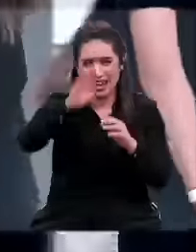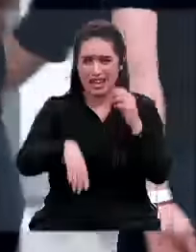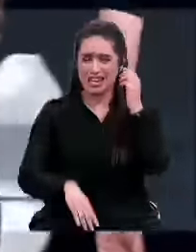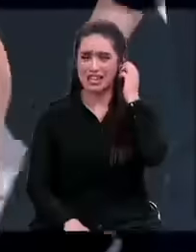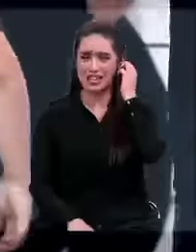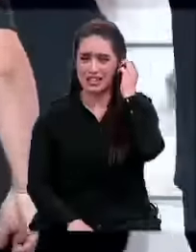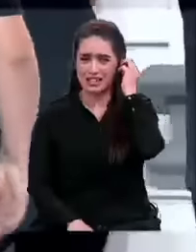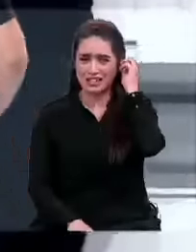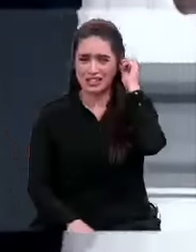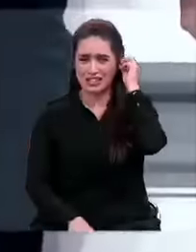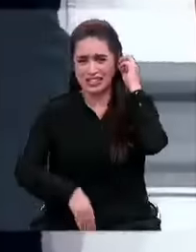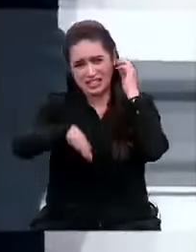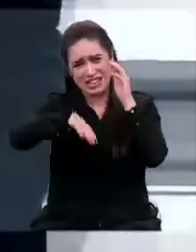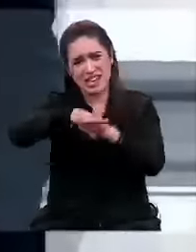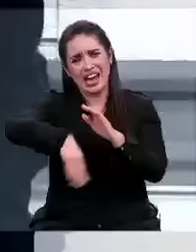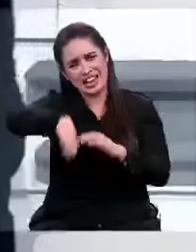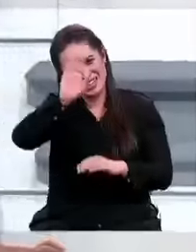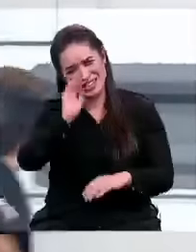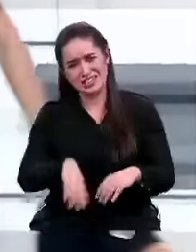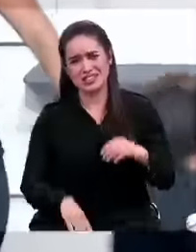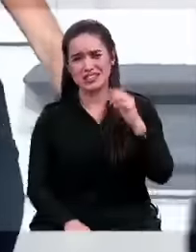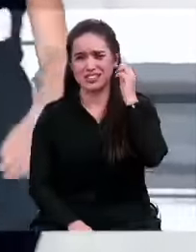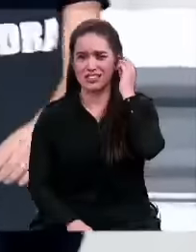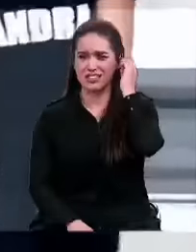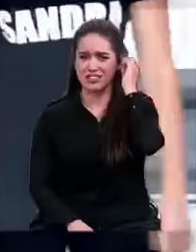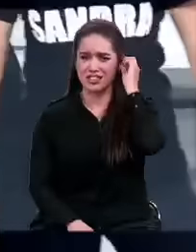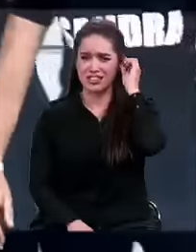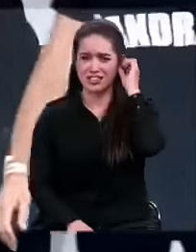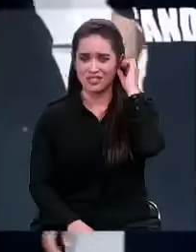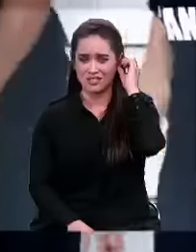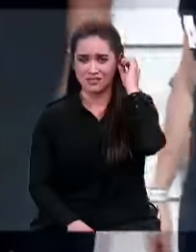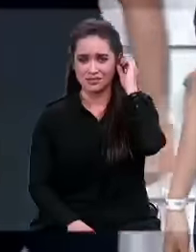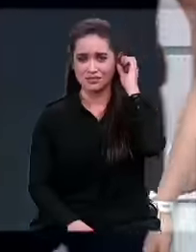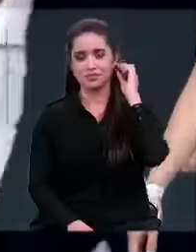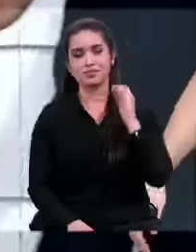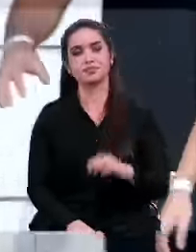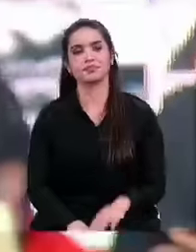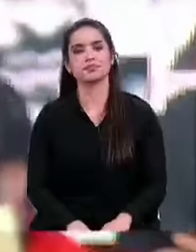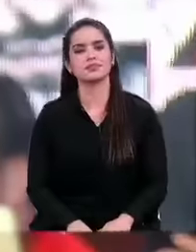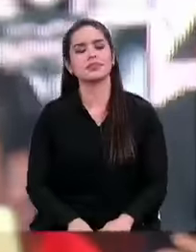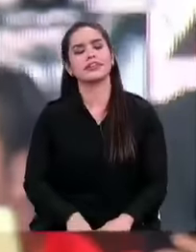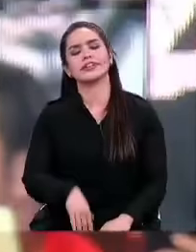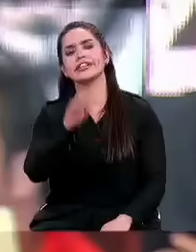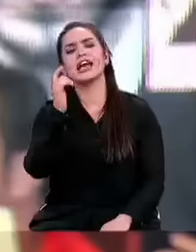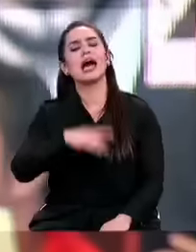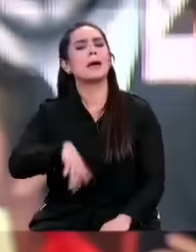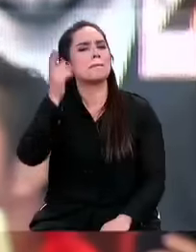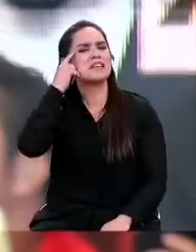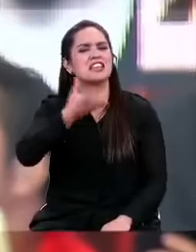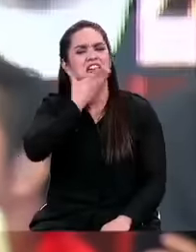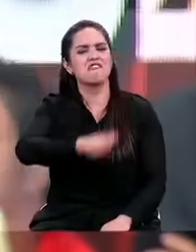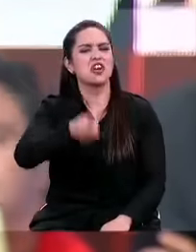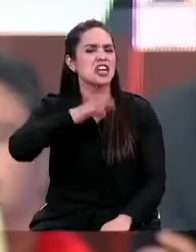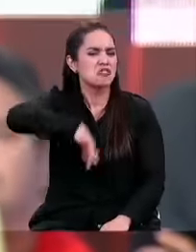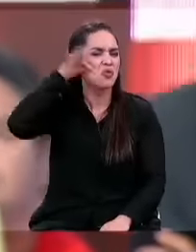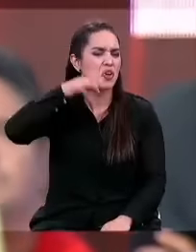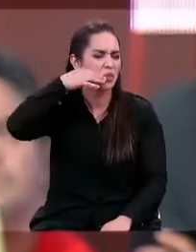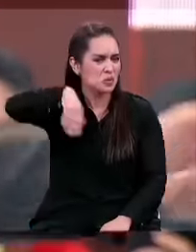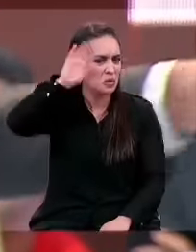inmediatamente. ¡Ándale, vaya! ¿Hola, qué? Martín. Venga para acá, Martín, por